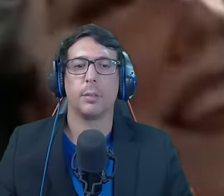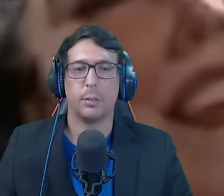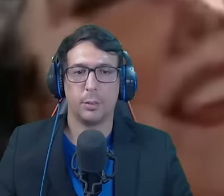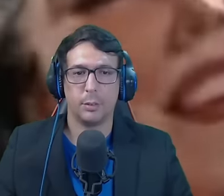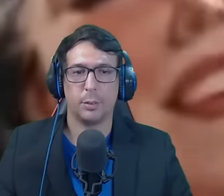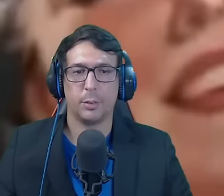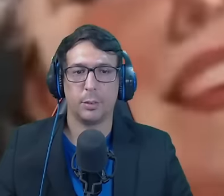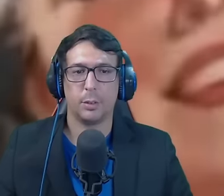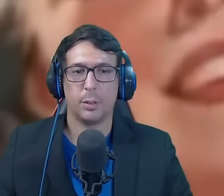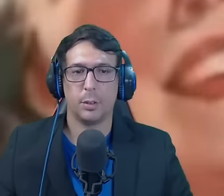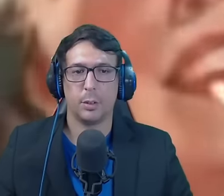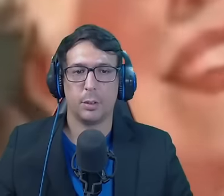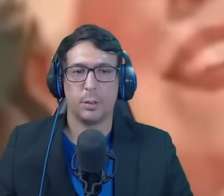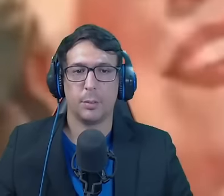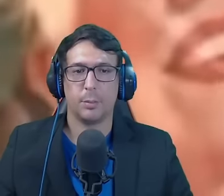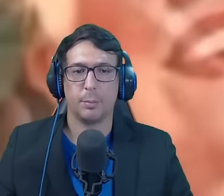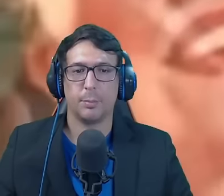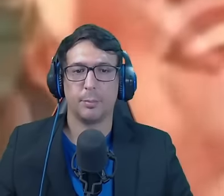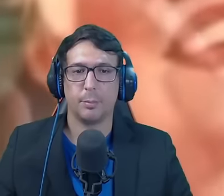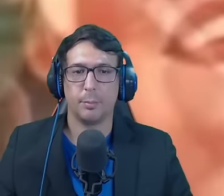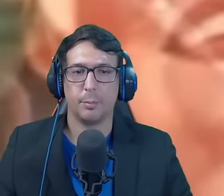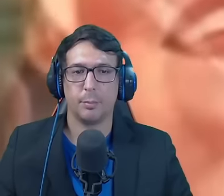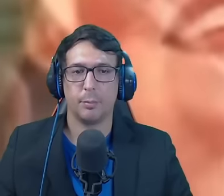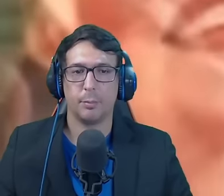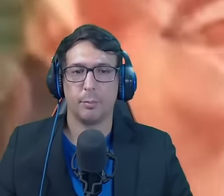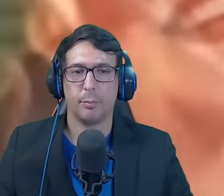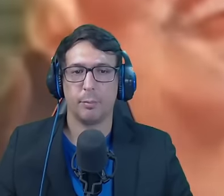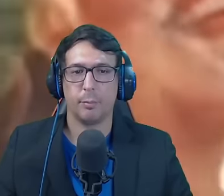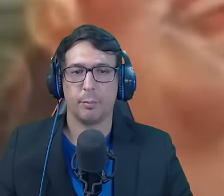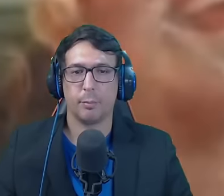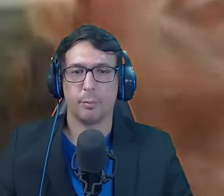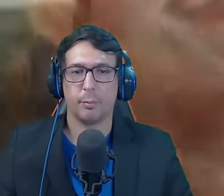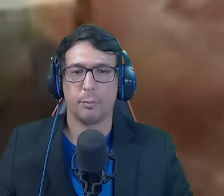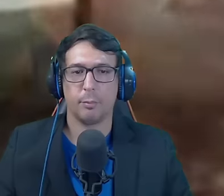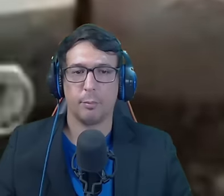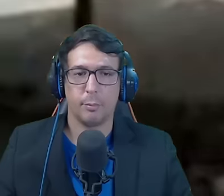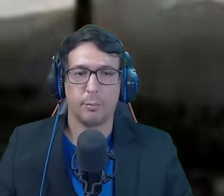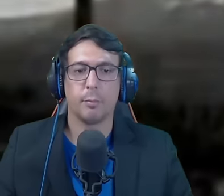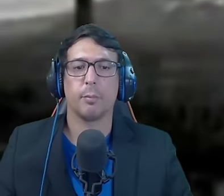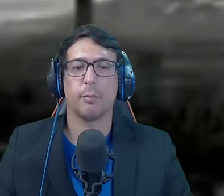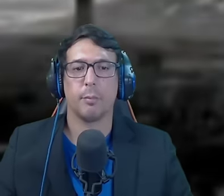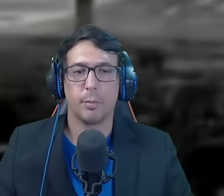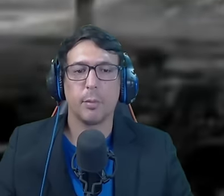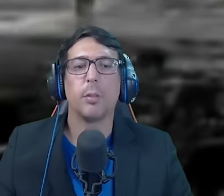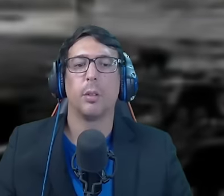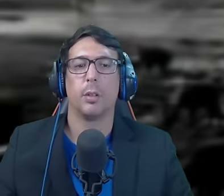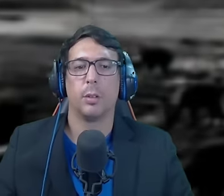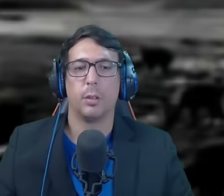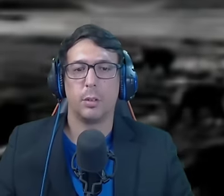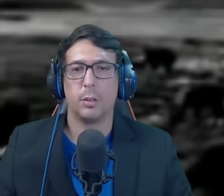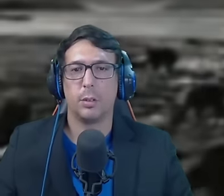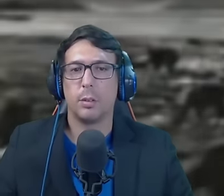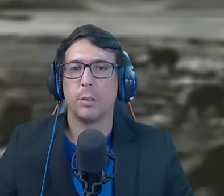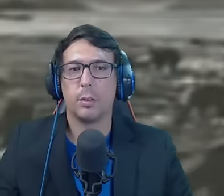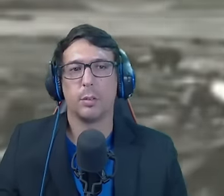último secreto del continente americano. Este hermoso y cálido país ofrece para el inmigrante de hoy todas las ventajas